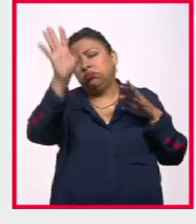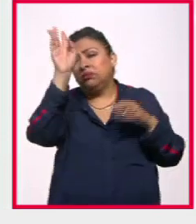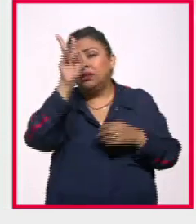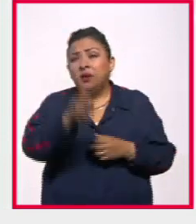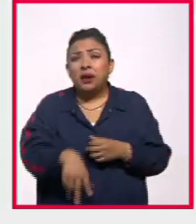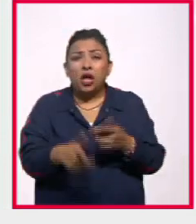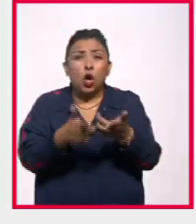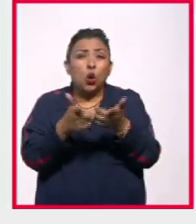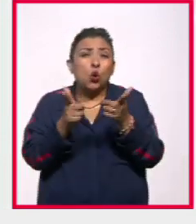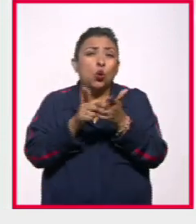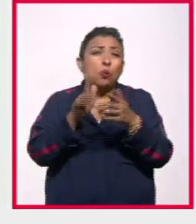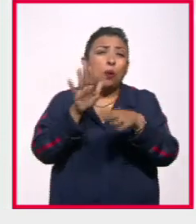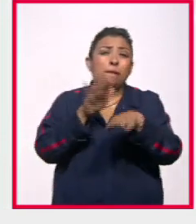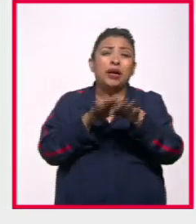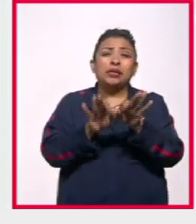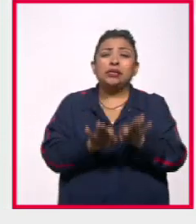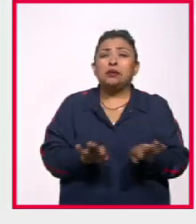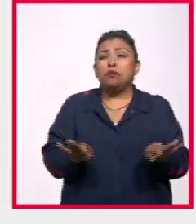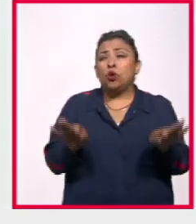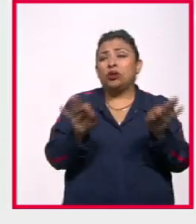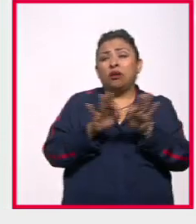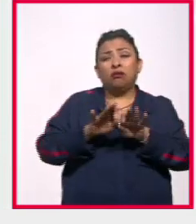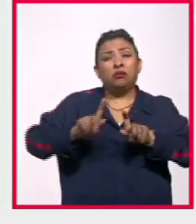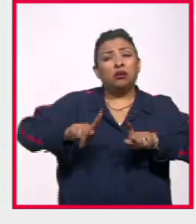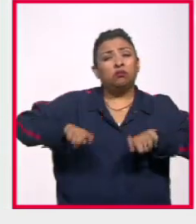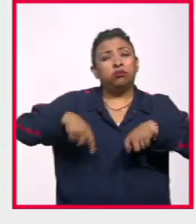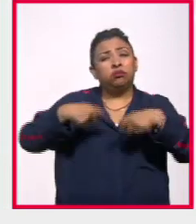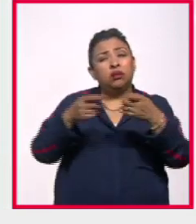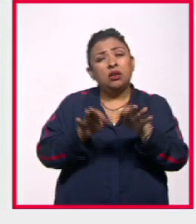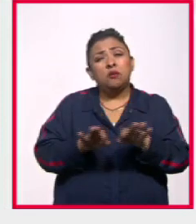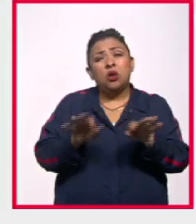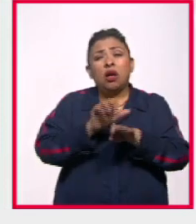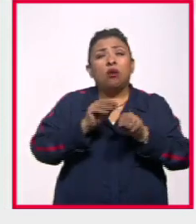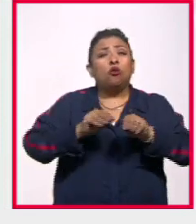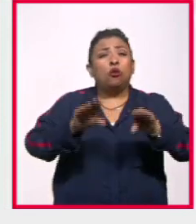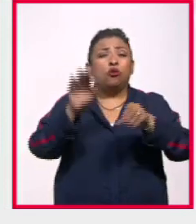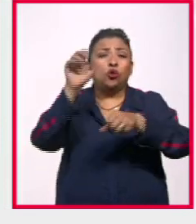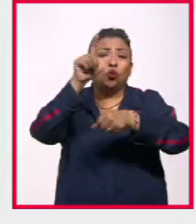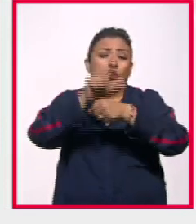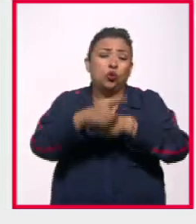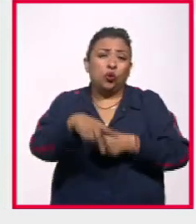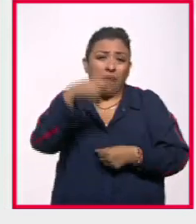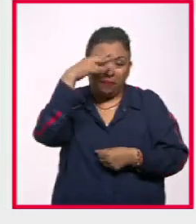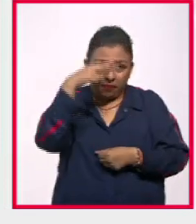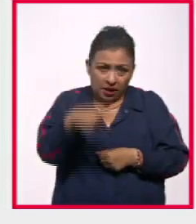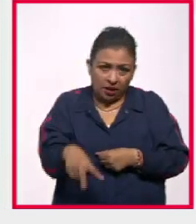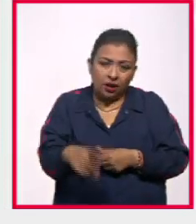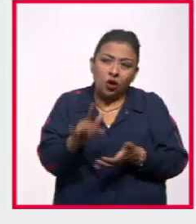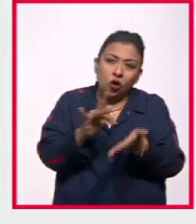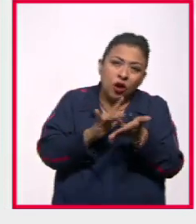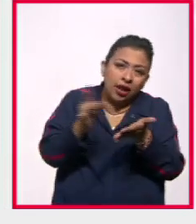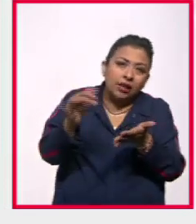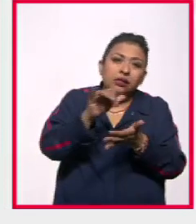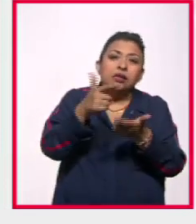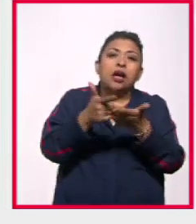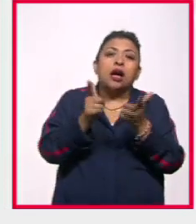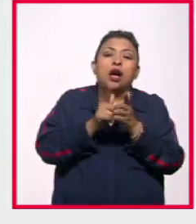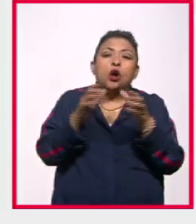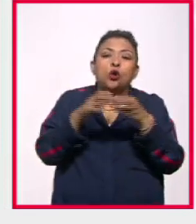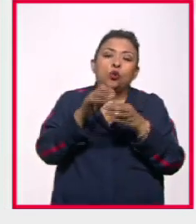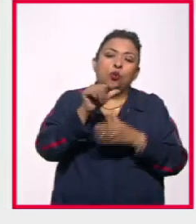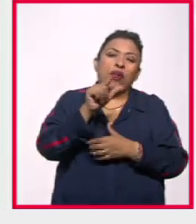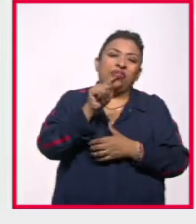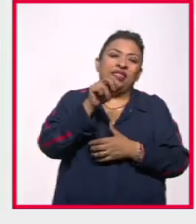Repito, el grupo más importante y el legado fundamental de la difusión de la cultura en México se lo debemos a este grupo, el Ateneo